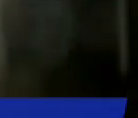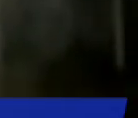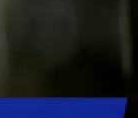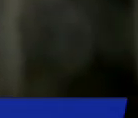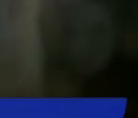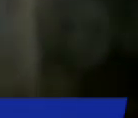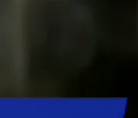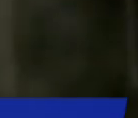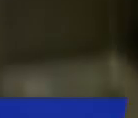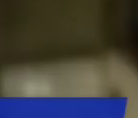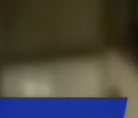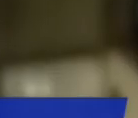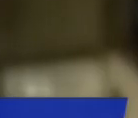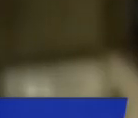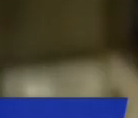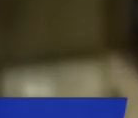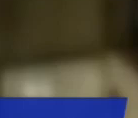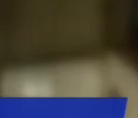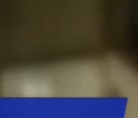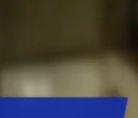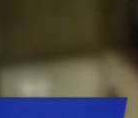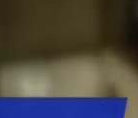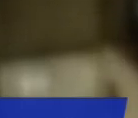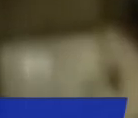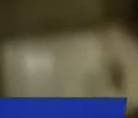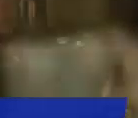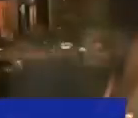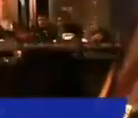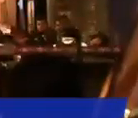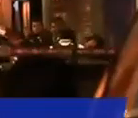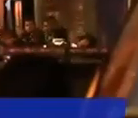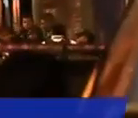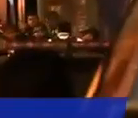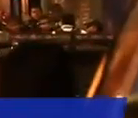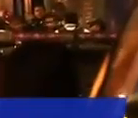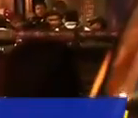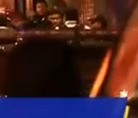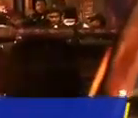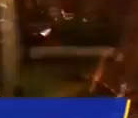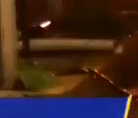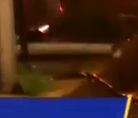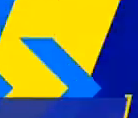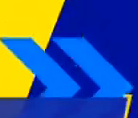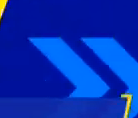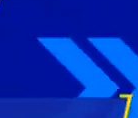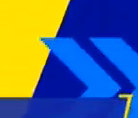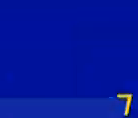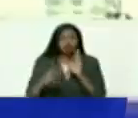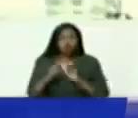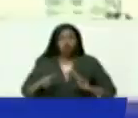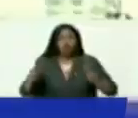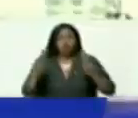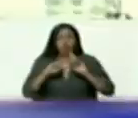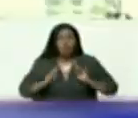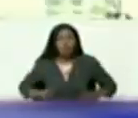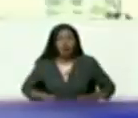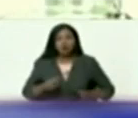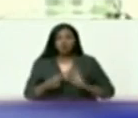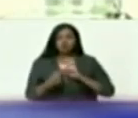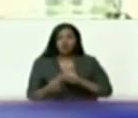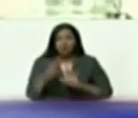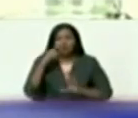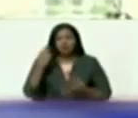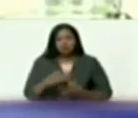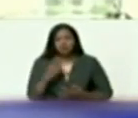bomberos y elementos de Protección Civil de Tláhuac e Iztapalapa y tardaron al menos 3 horas en sofocar las llamas. El presidente